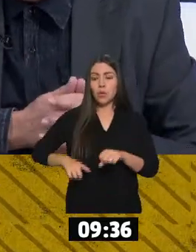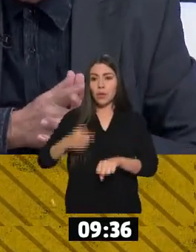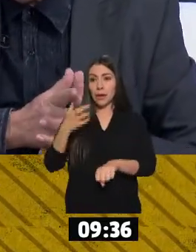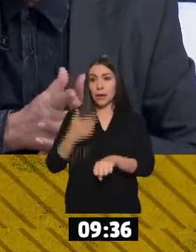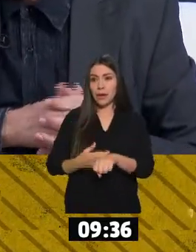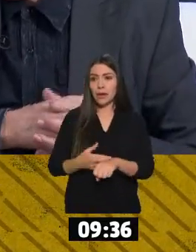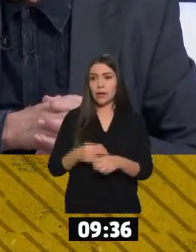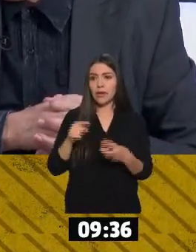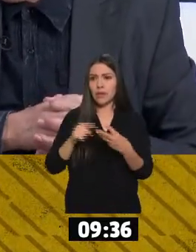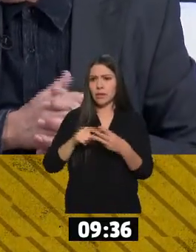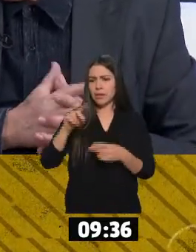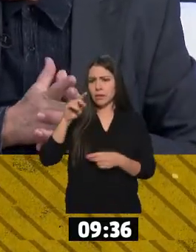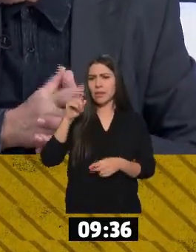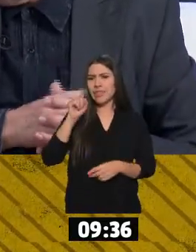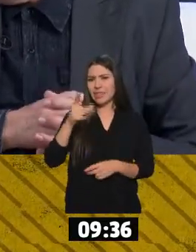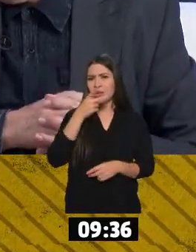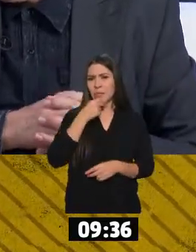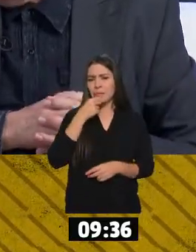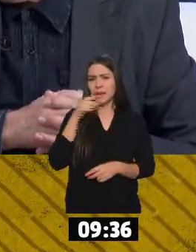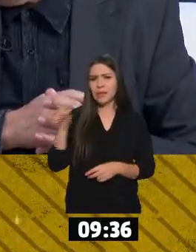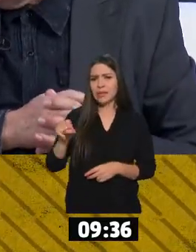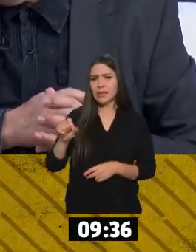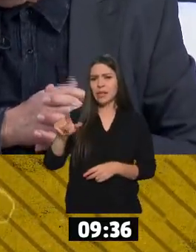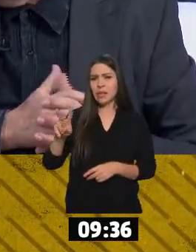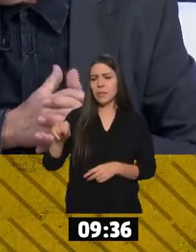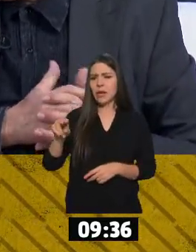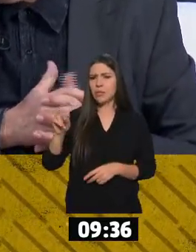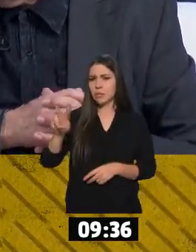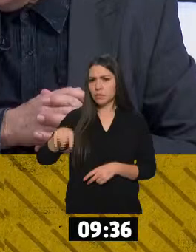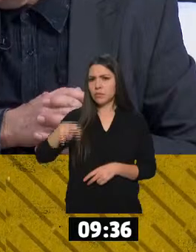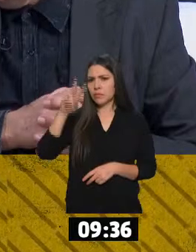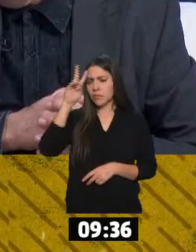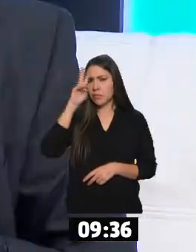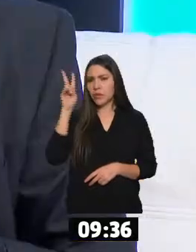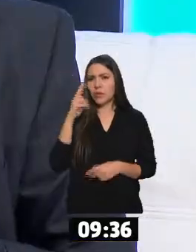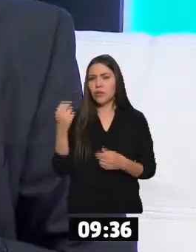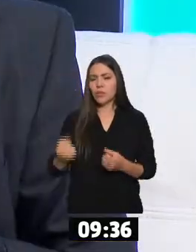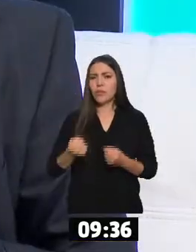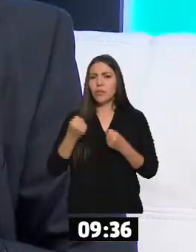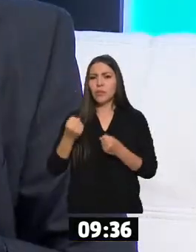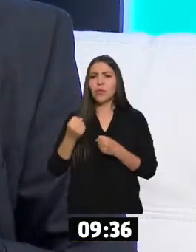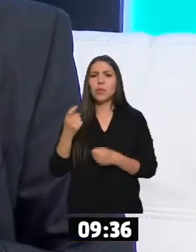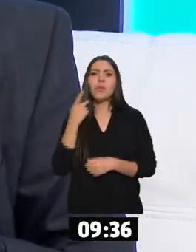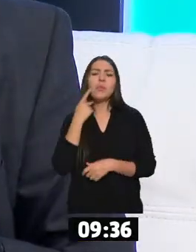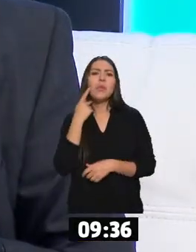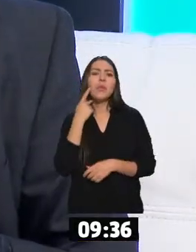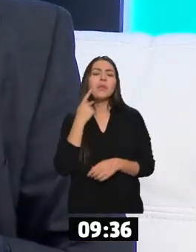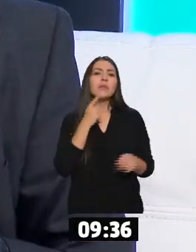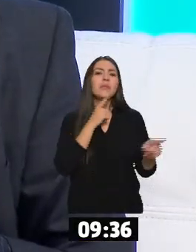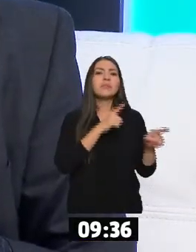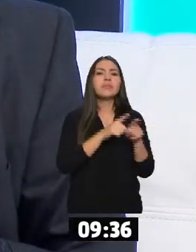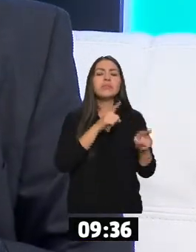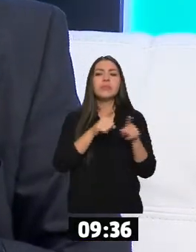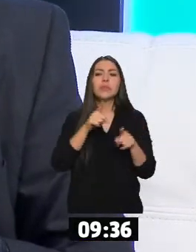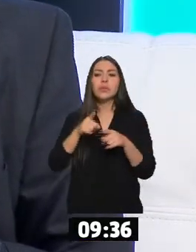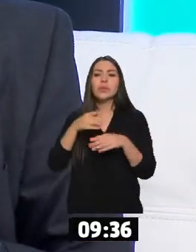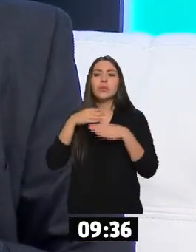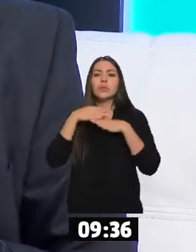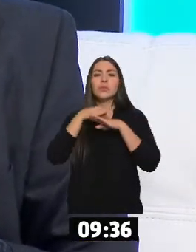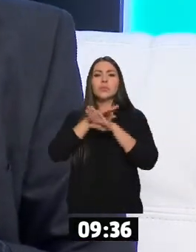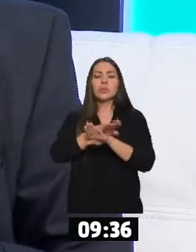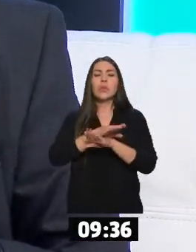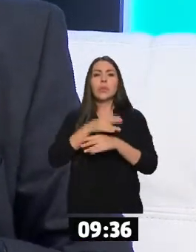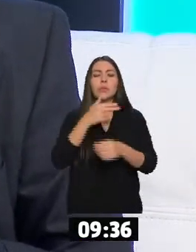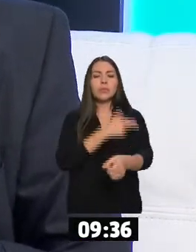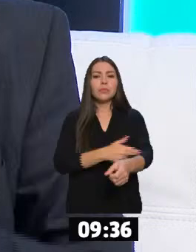especialmente agresivo y una fuerza política muy oscura en términos de los procesos de emancipación